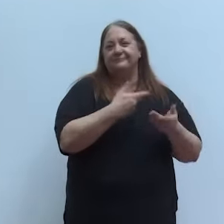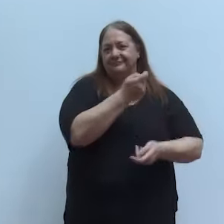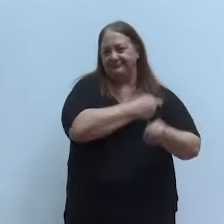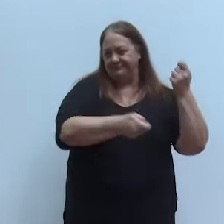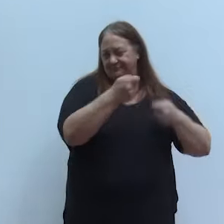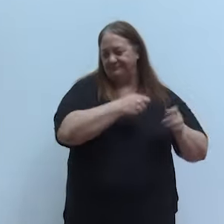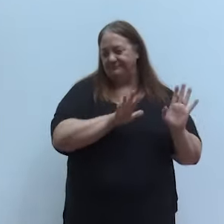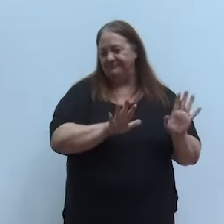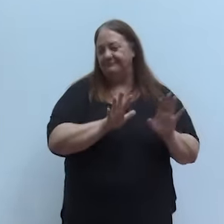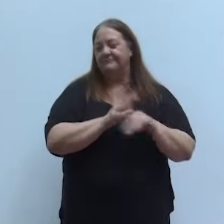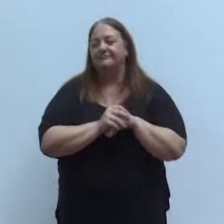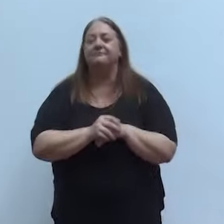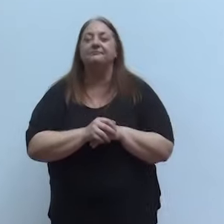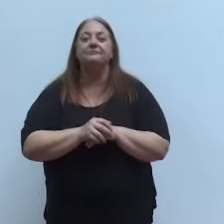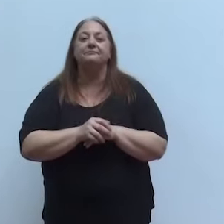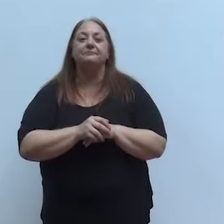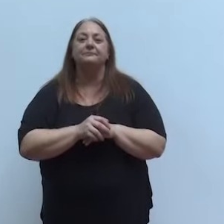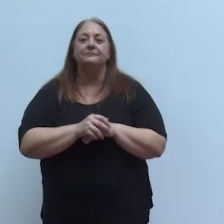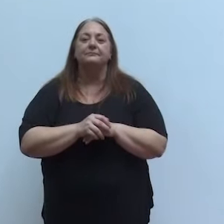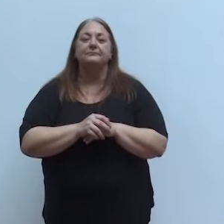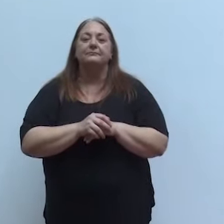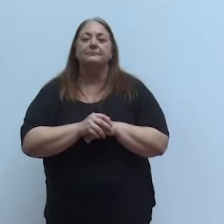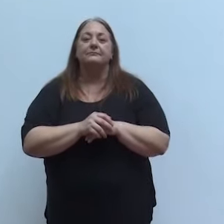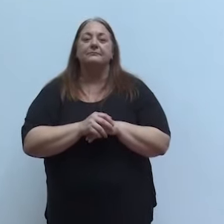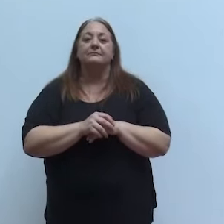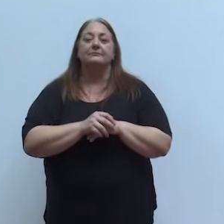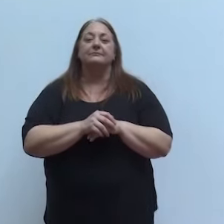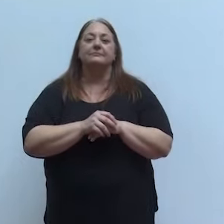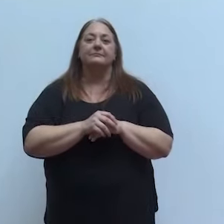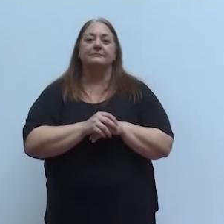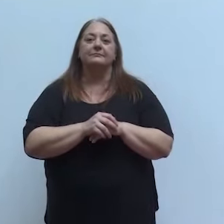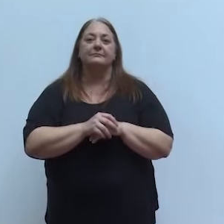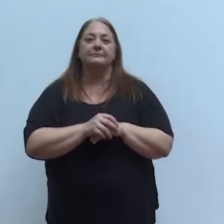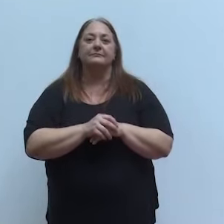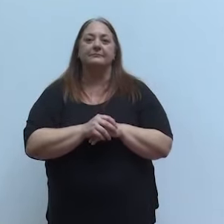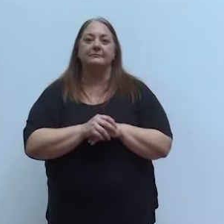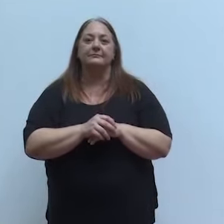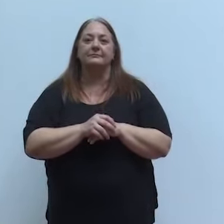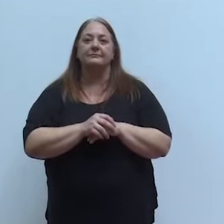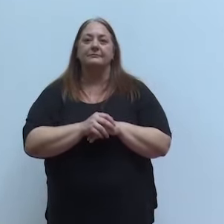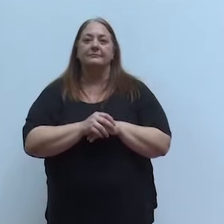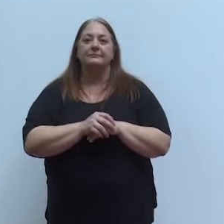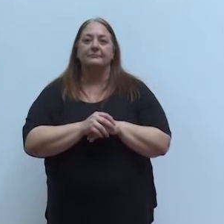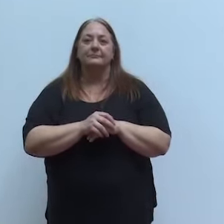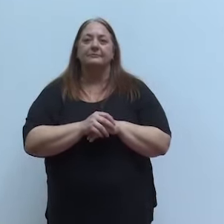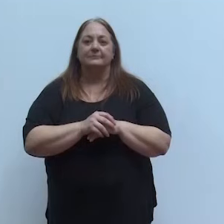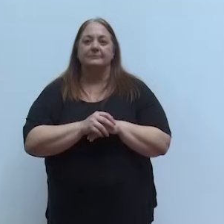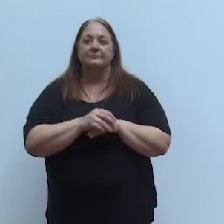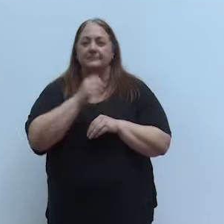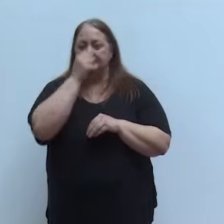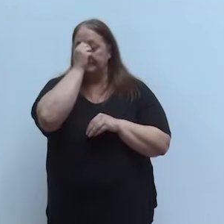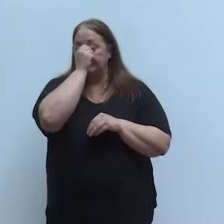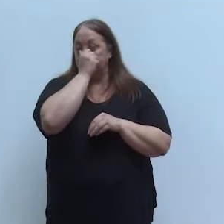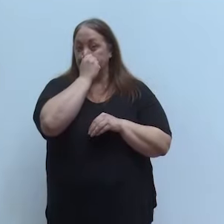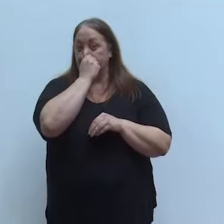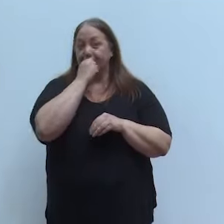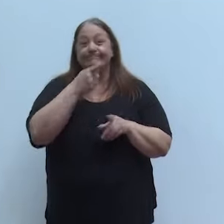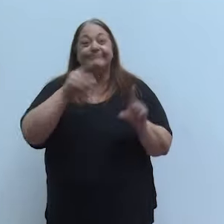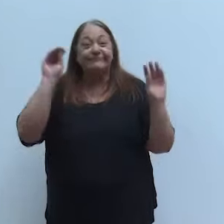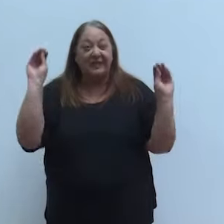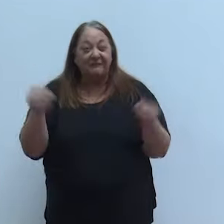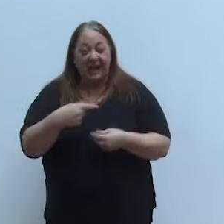languideciendo como parecía que era la idea que de Alberto Fernández que iba a ocurrir ya está el fracaso de macri iba a